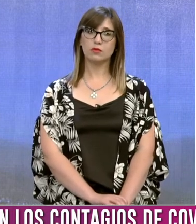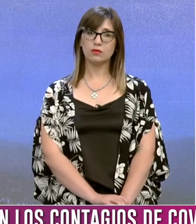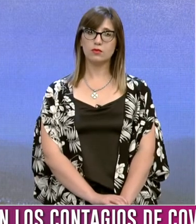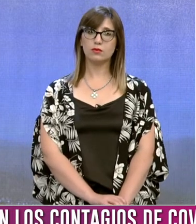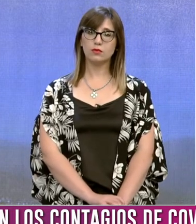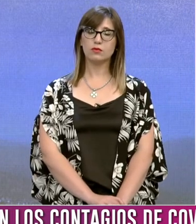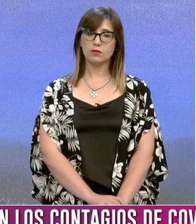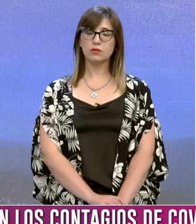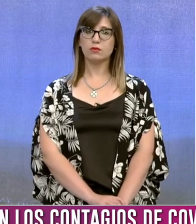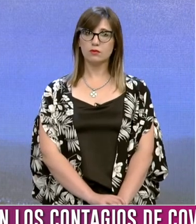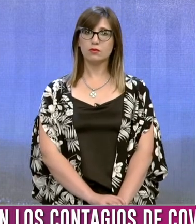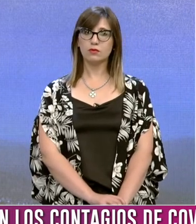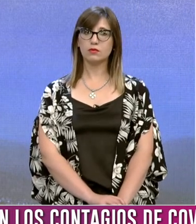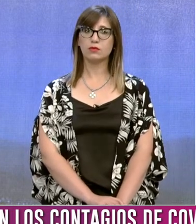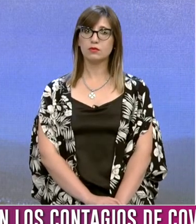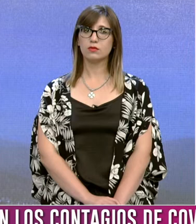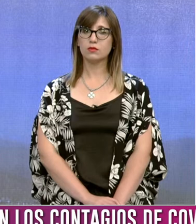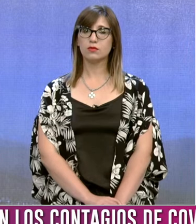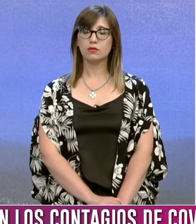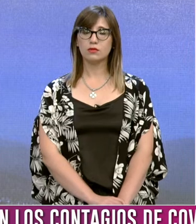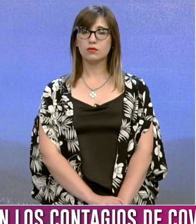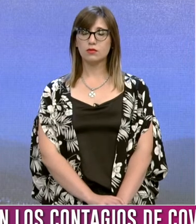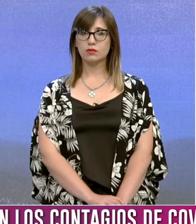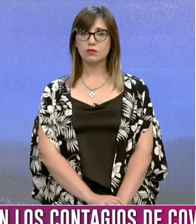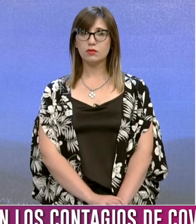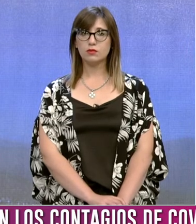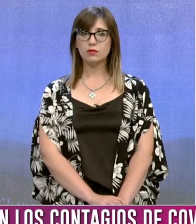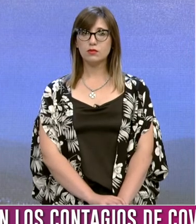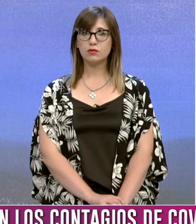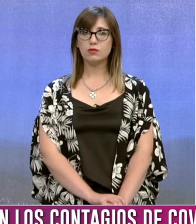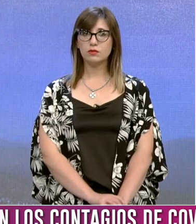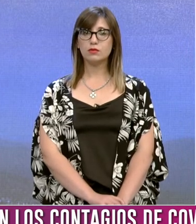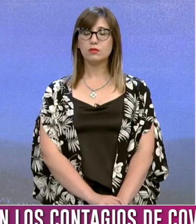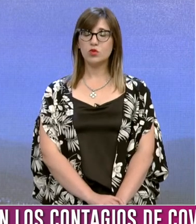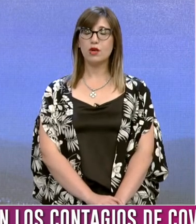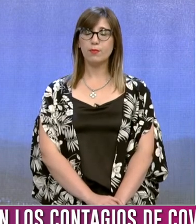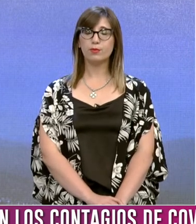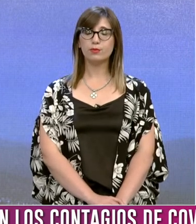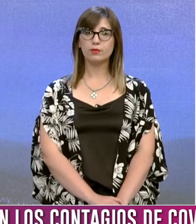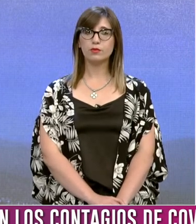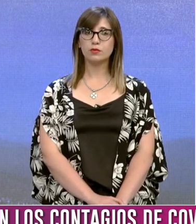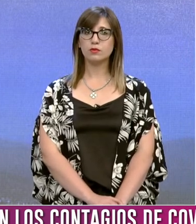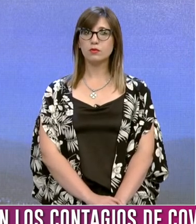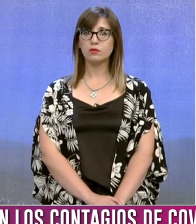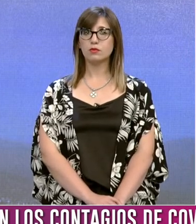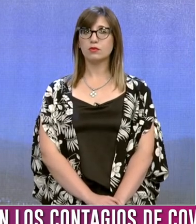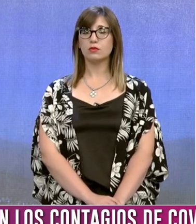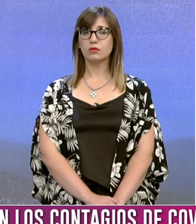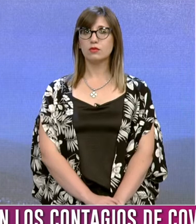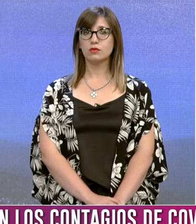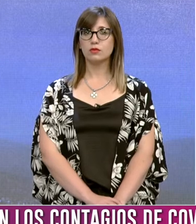con demora para realizarse, y la verdad que con una positividad alta. Sí. En los testeos